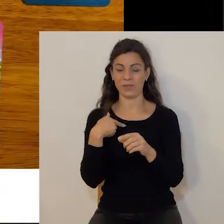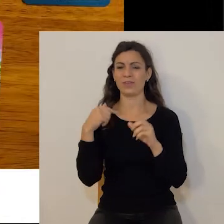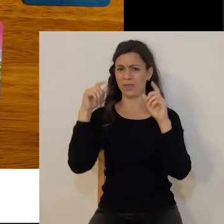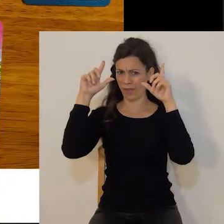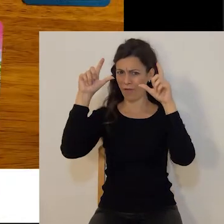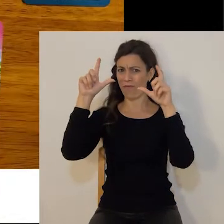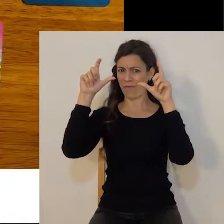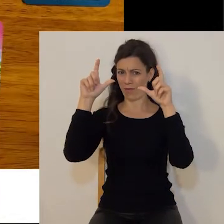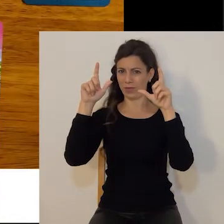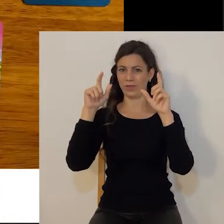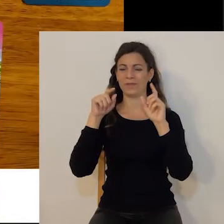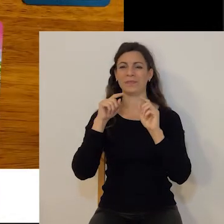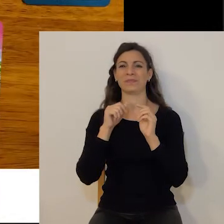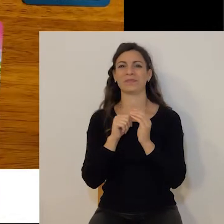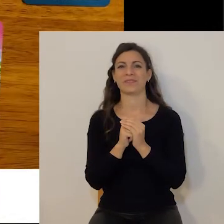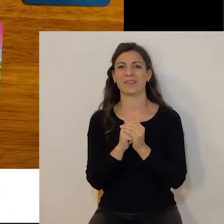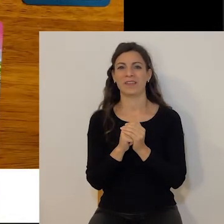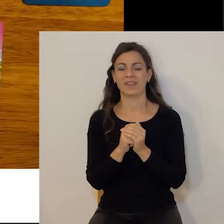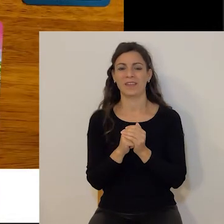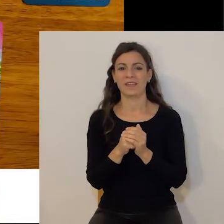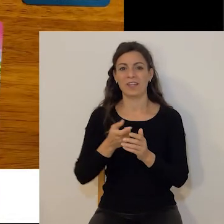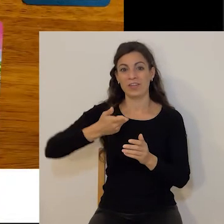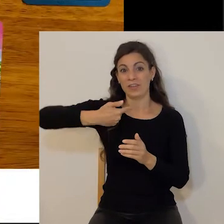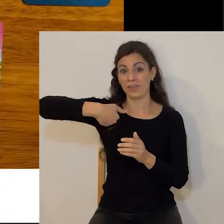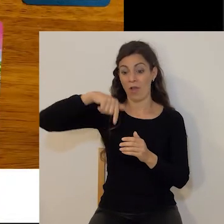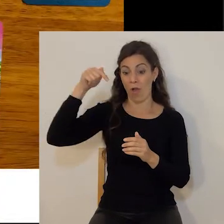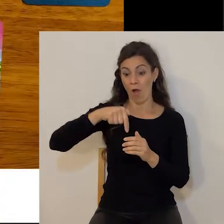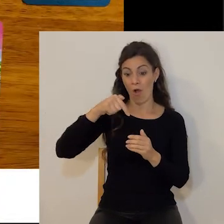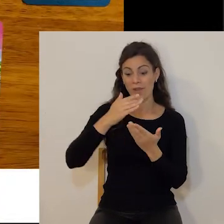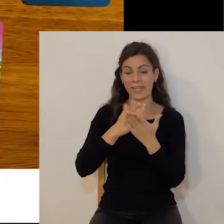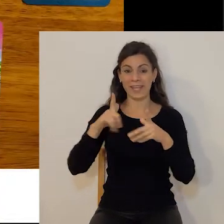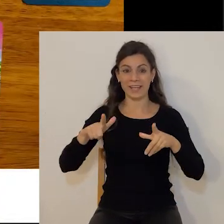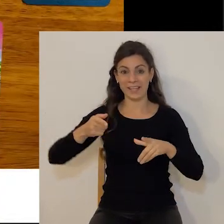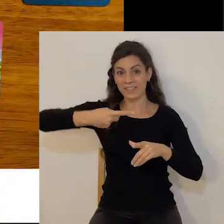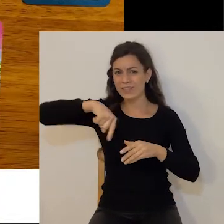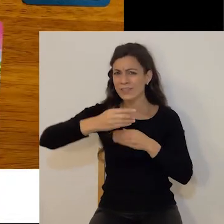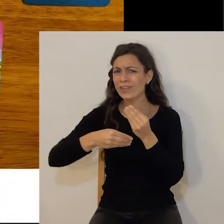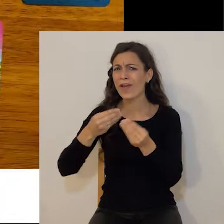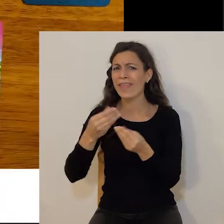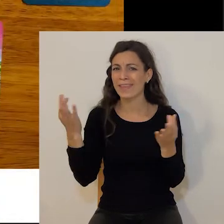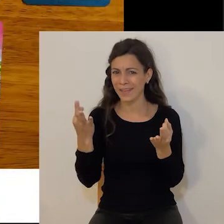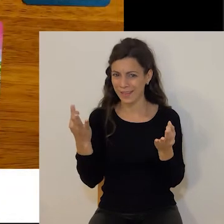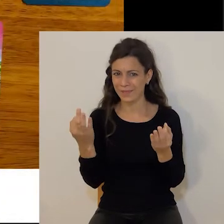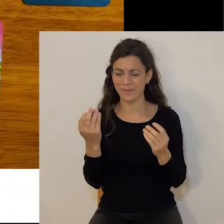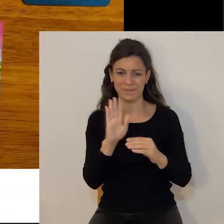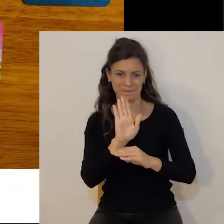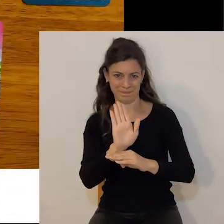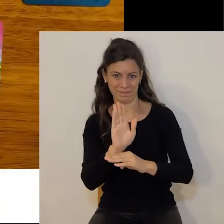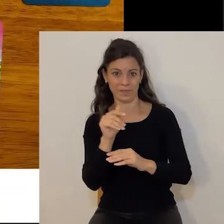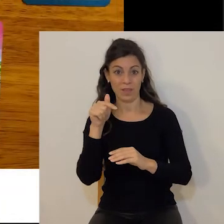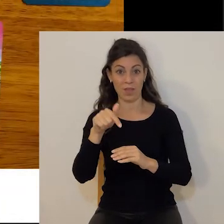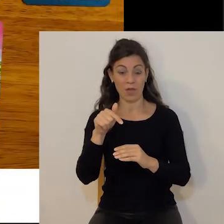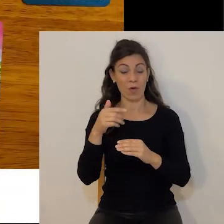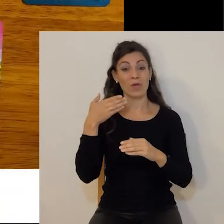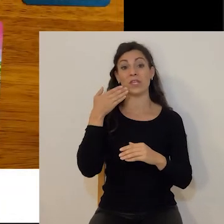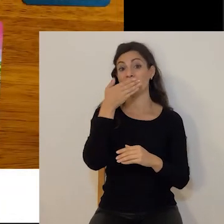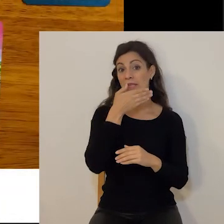de esa fotografía de lo que hemos hecho hoy en clase. Hoy hemos estado en una